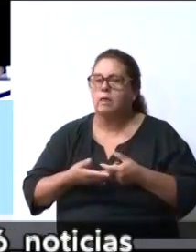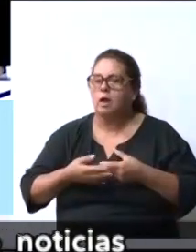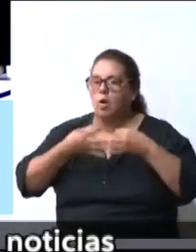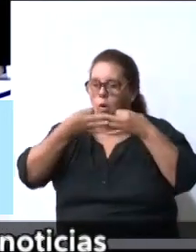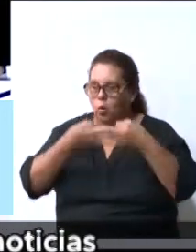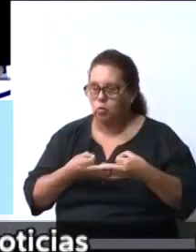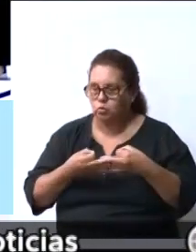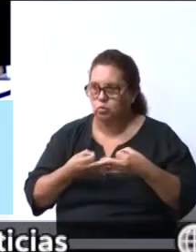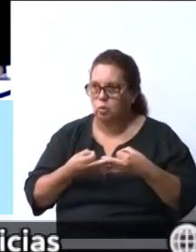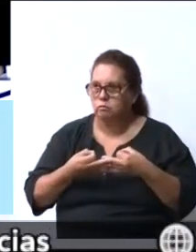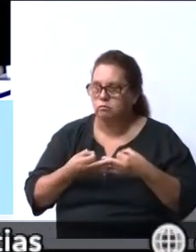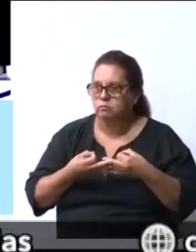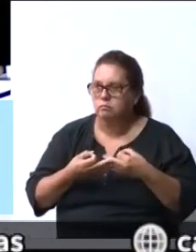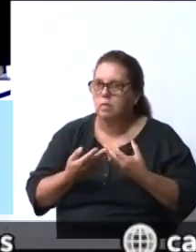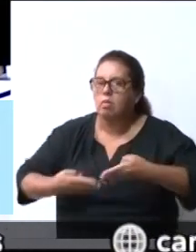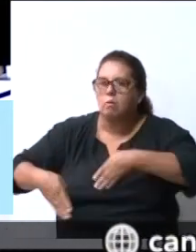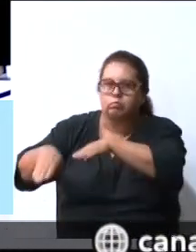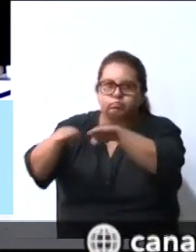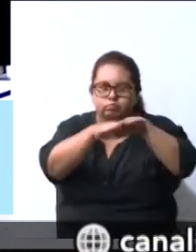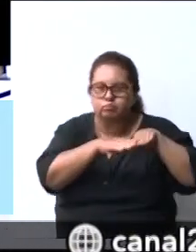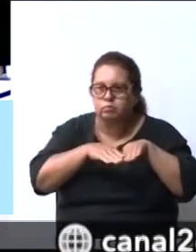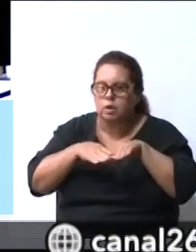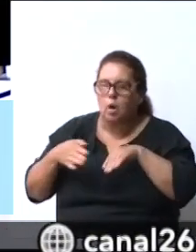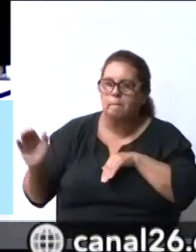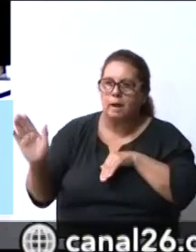más equitativo.